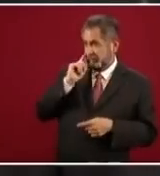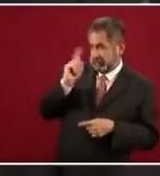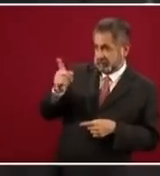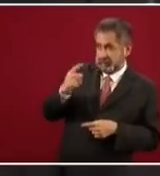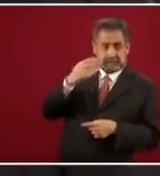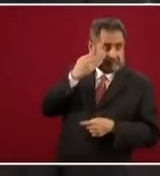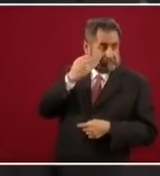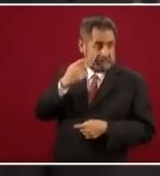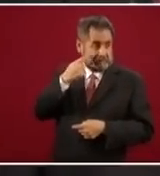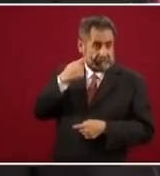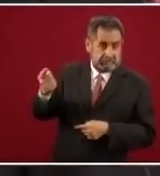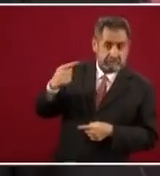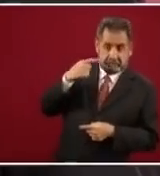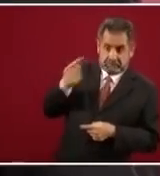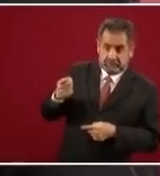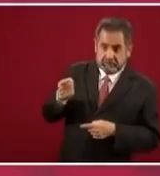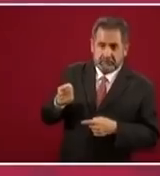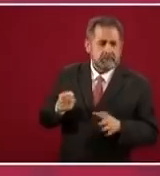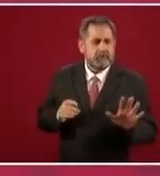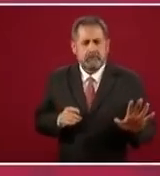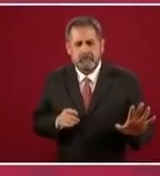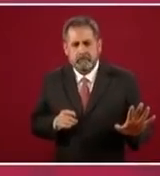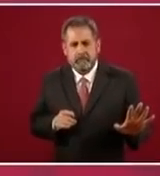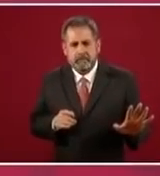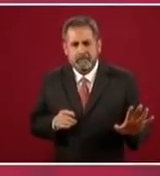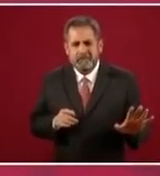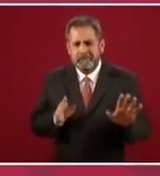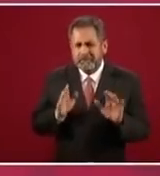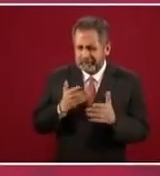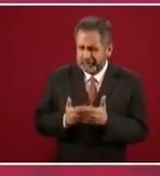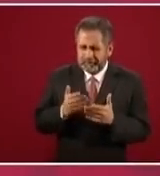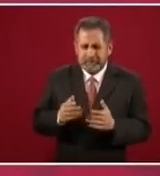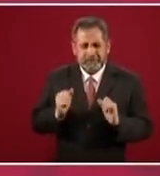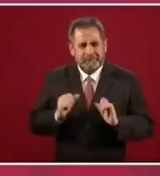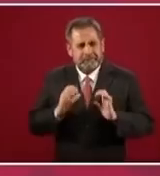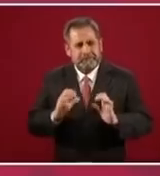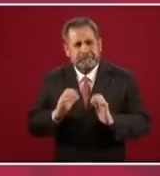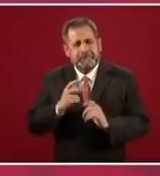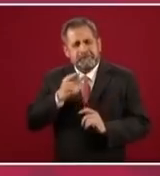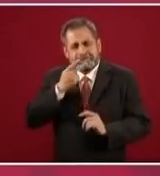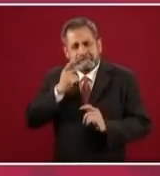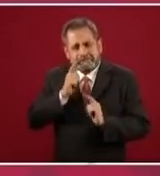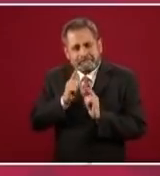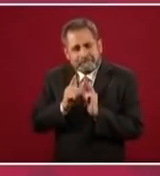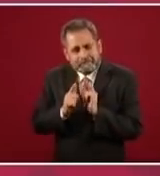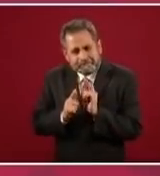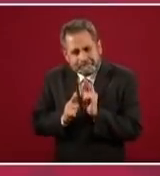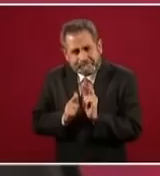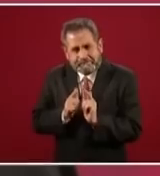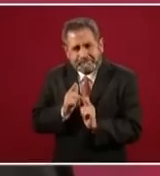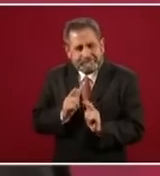Entonces, por eso ahora estoy hablando hasta más despacio.